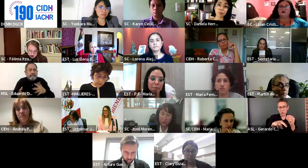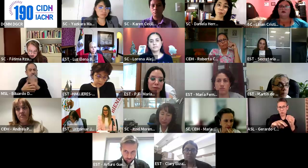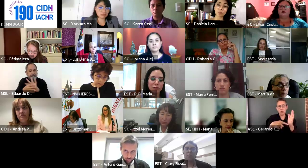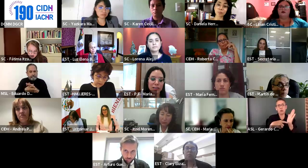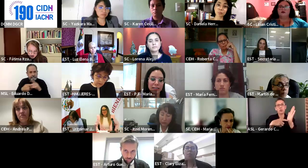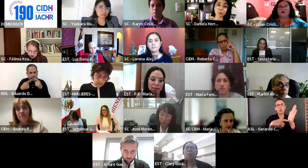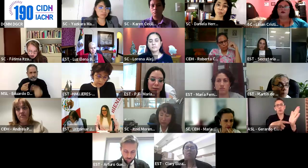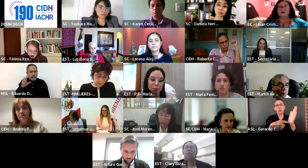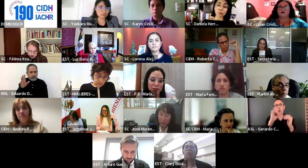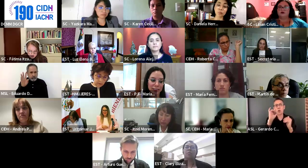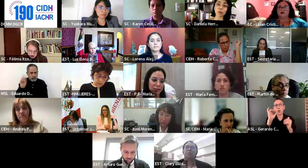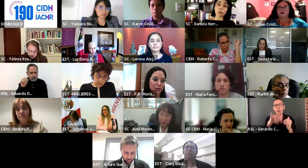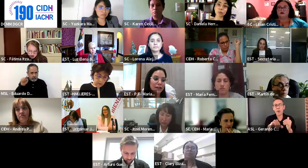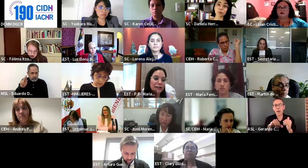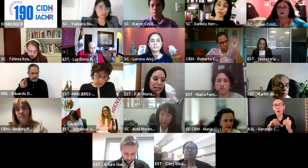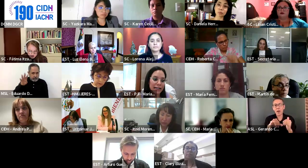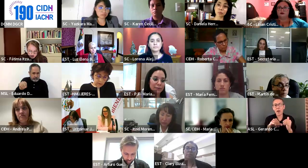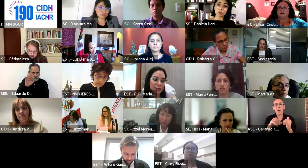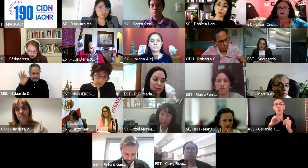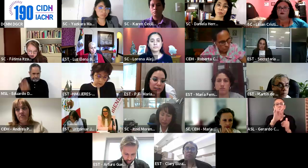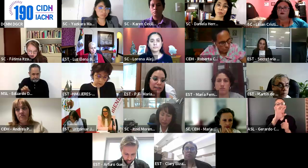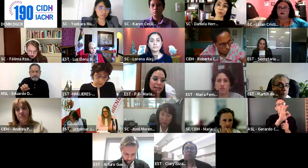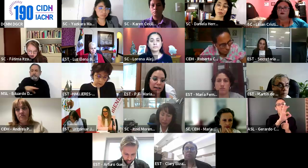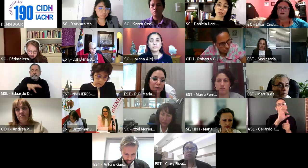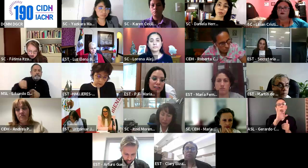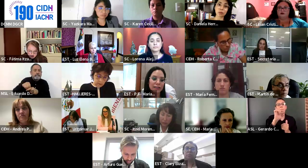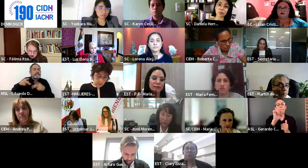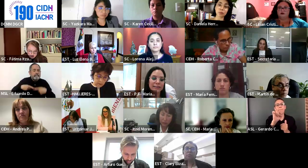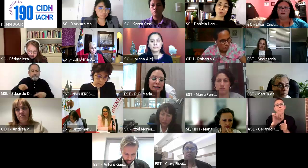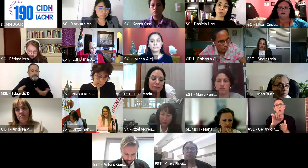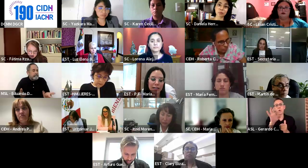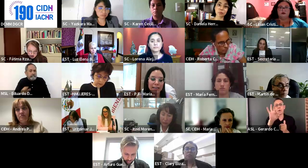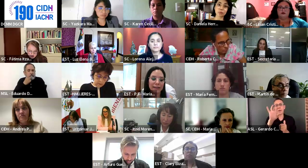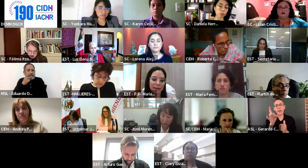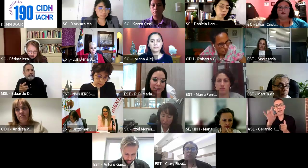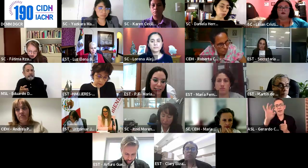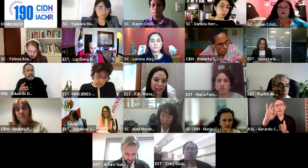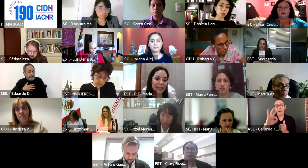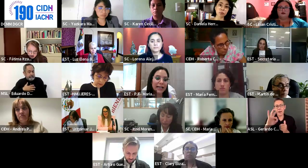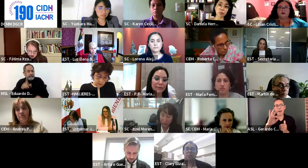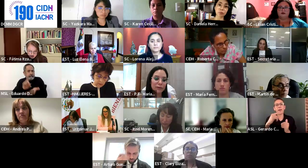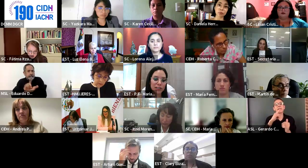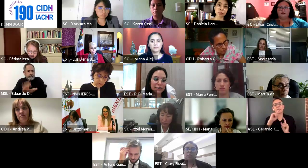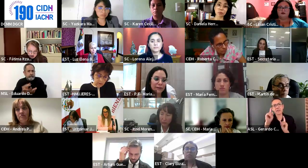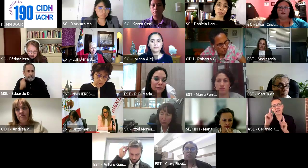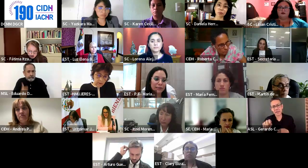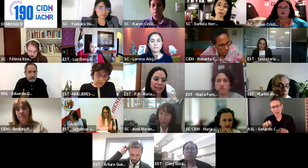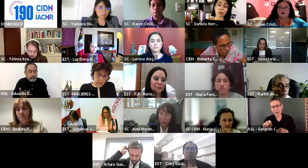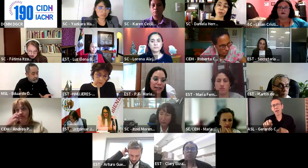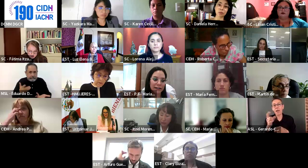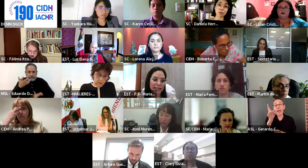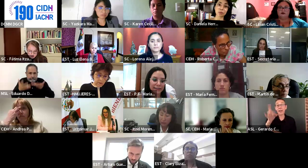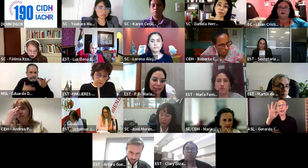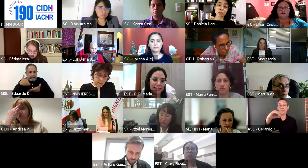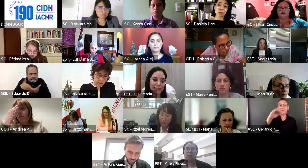que el 9.89% de las personas declararon tener una discapacidad y muchas